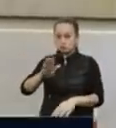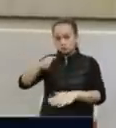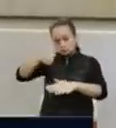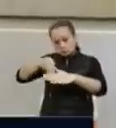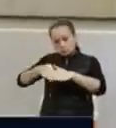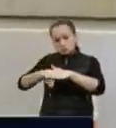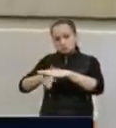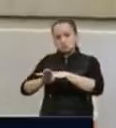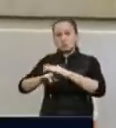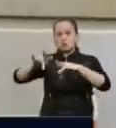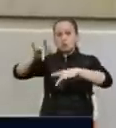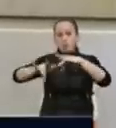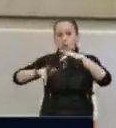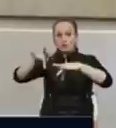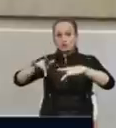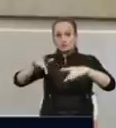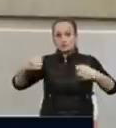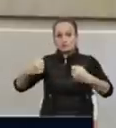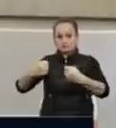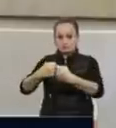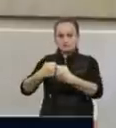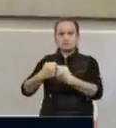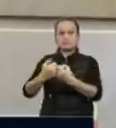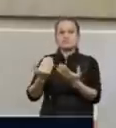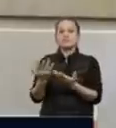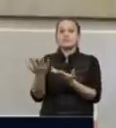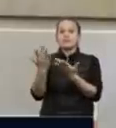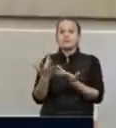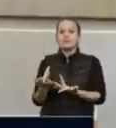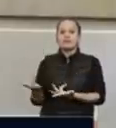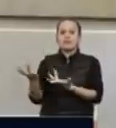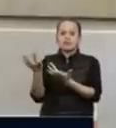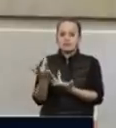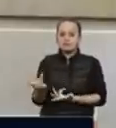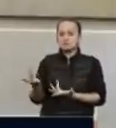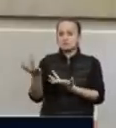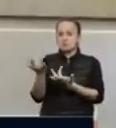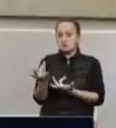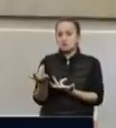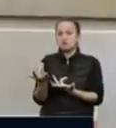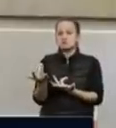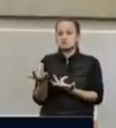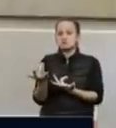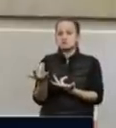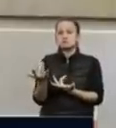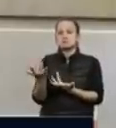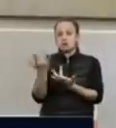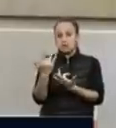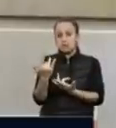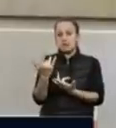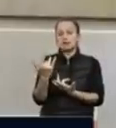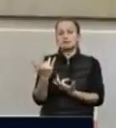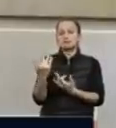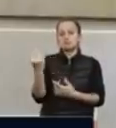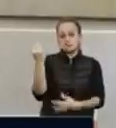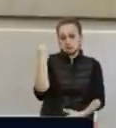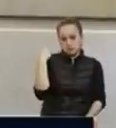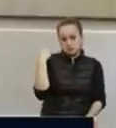de la oficina de enlace, a esperar que fuera la hora y que me avisarían.